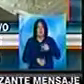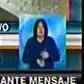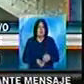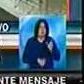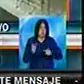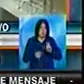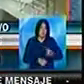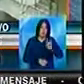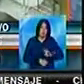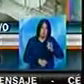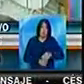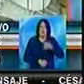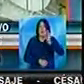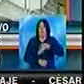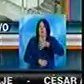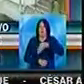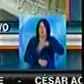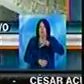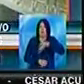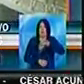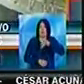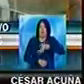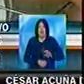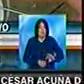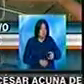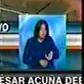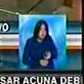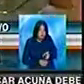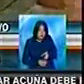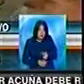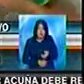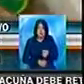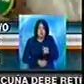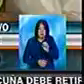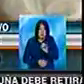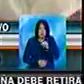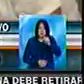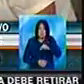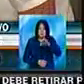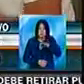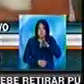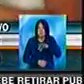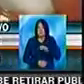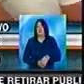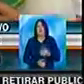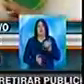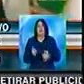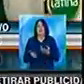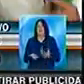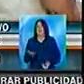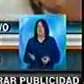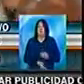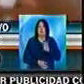utiliza el caño, el agua, de forma innecesaria, o quizás no lo cierra bien y está así, así como goteando de cachitos, al final lo que llega